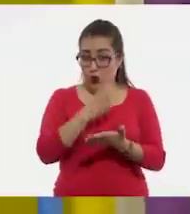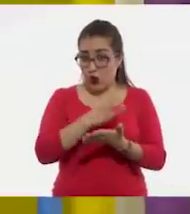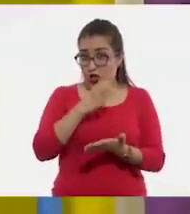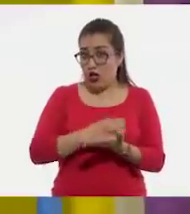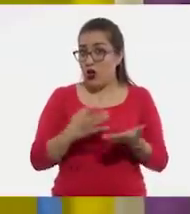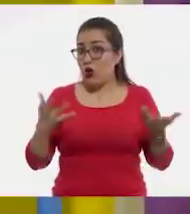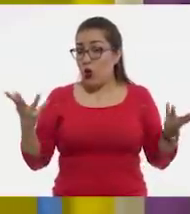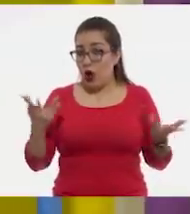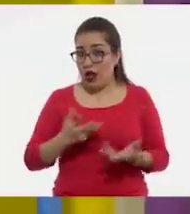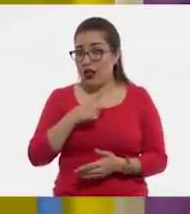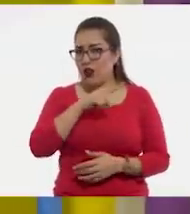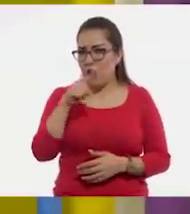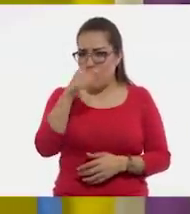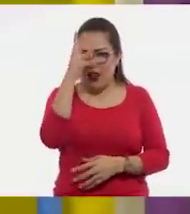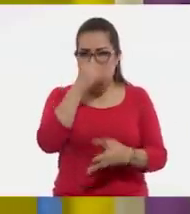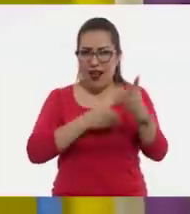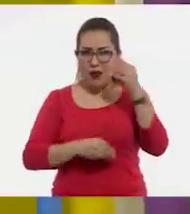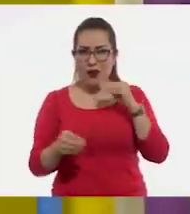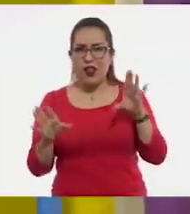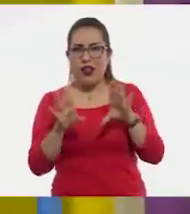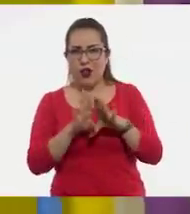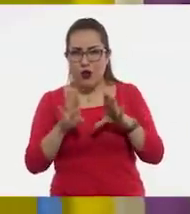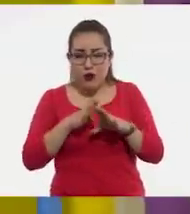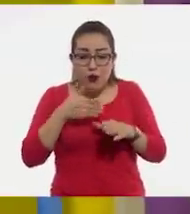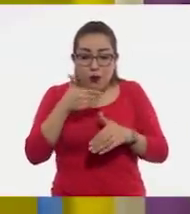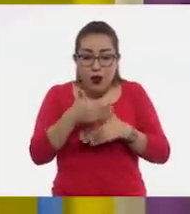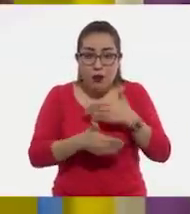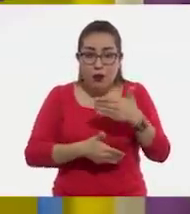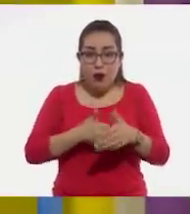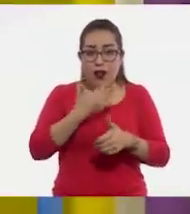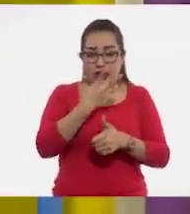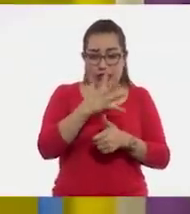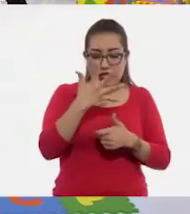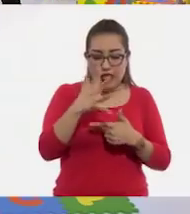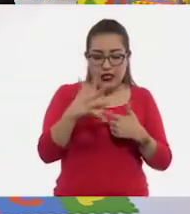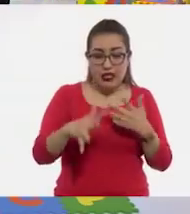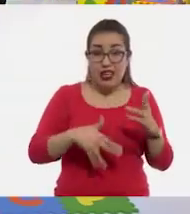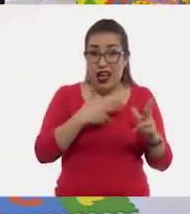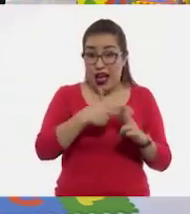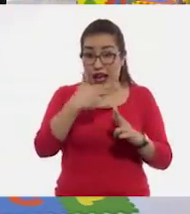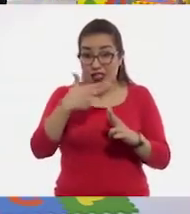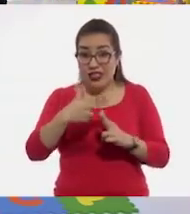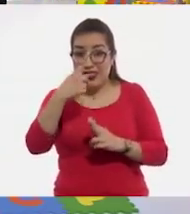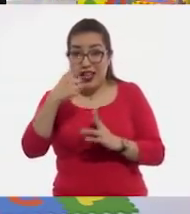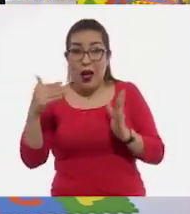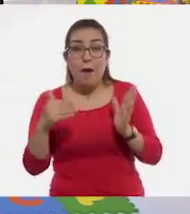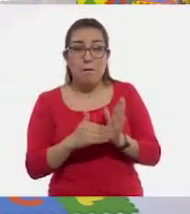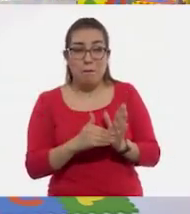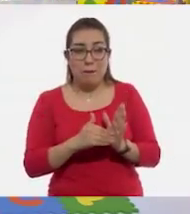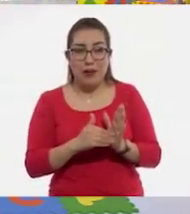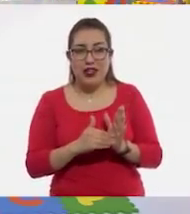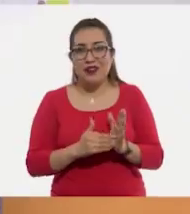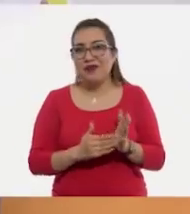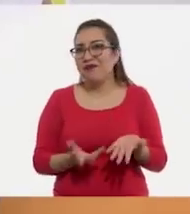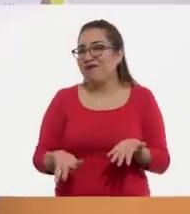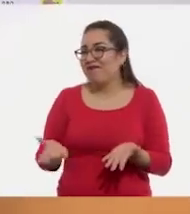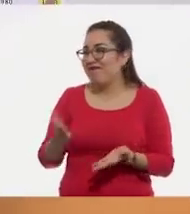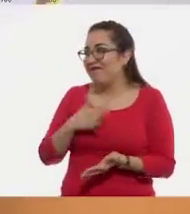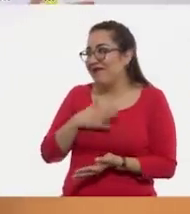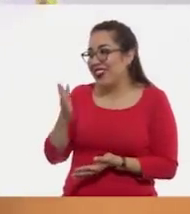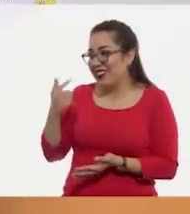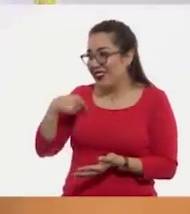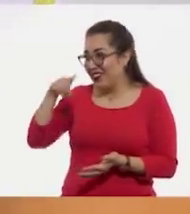aprendan a crear sus sesiones de 10 en 10 hasta llegar al número 1000. 1000. Muy bien. Pues yo creo que hoy